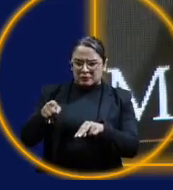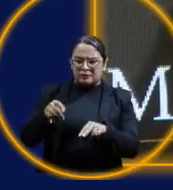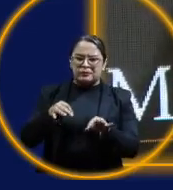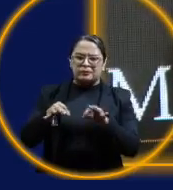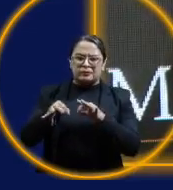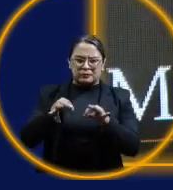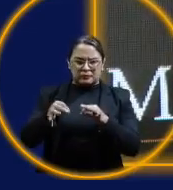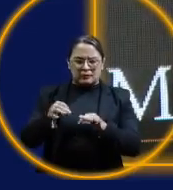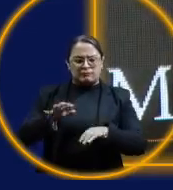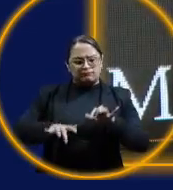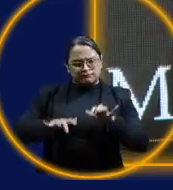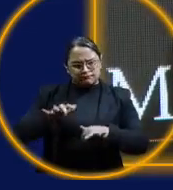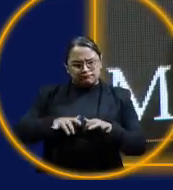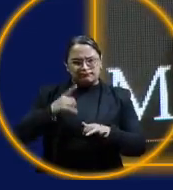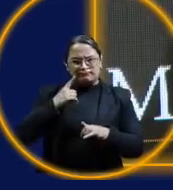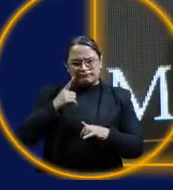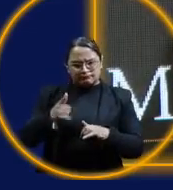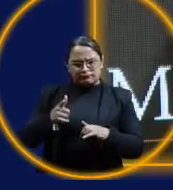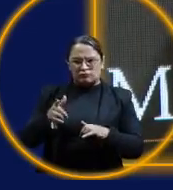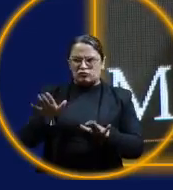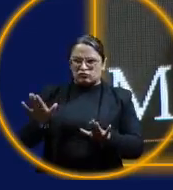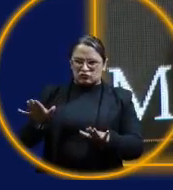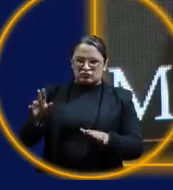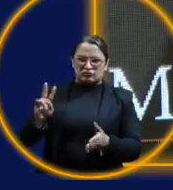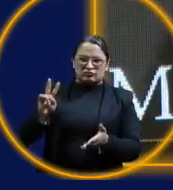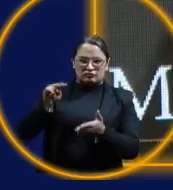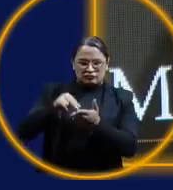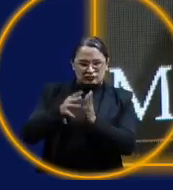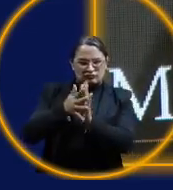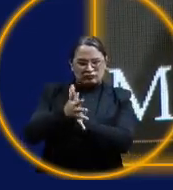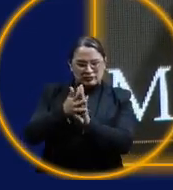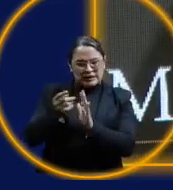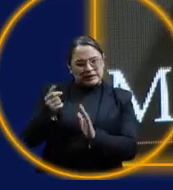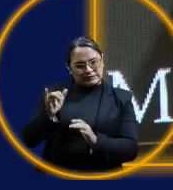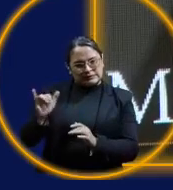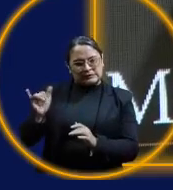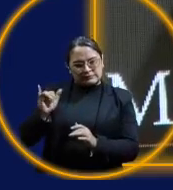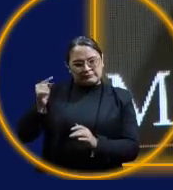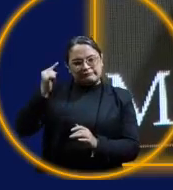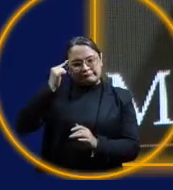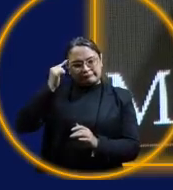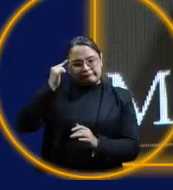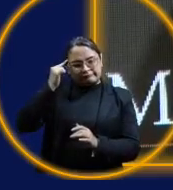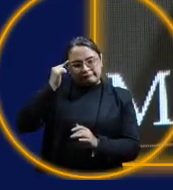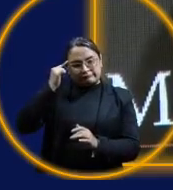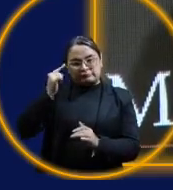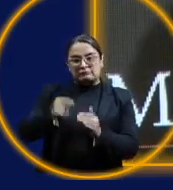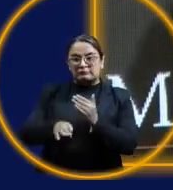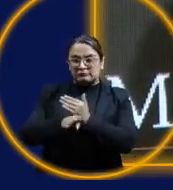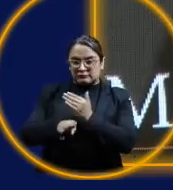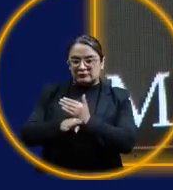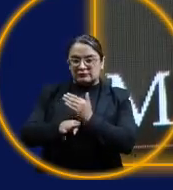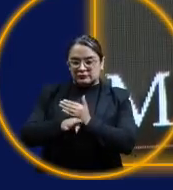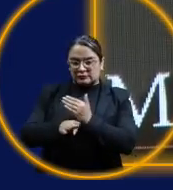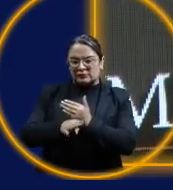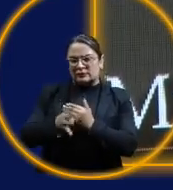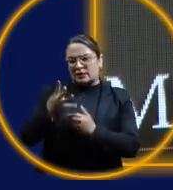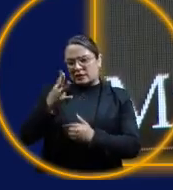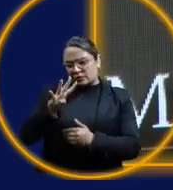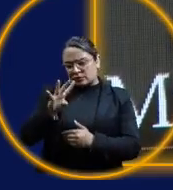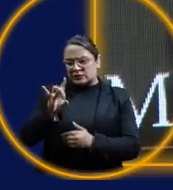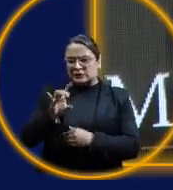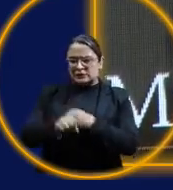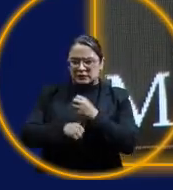esta artista que toca el piano y viene de una reseña histórica similar a la mía Así que camente empecé a componer canciones a los 14 15